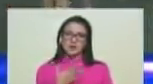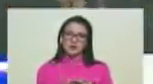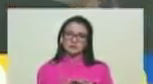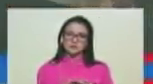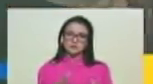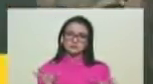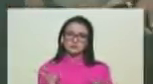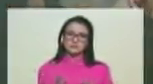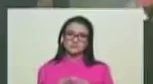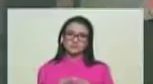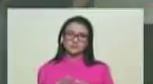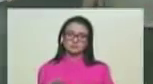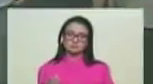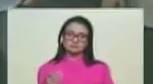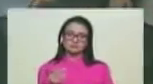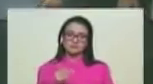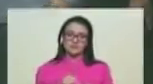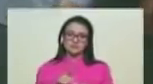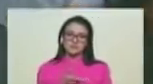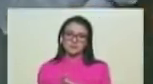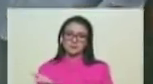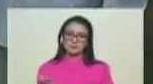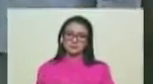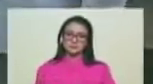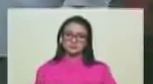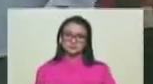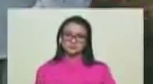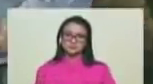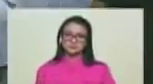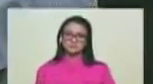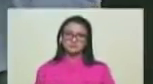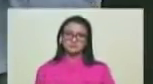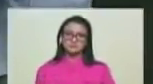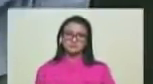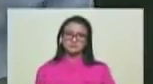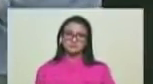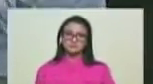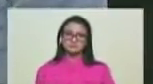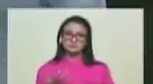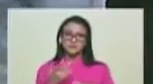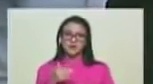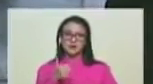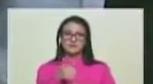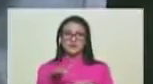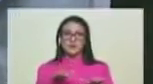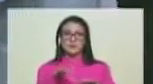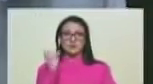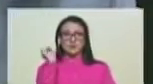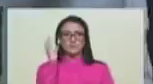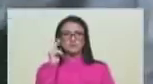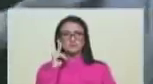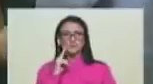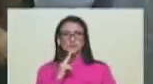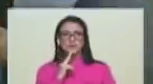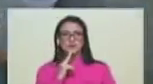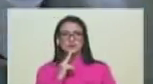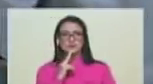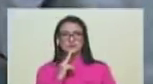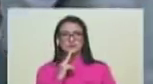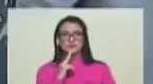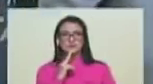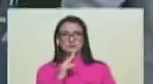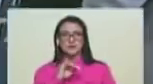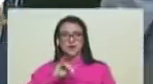los medios por su asistencia. Bien, apreciaban entonces las declaraciones del jefe de comando de campaña Simón Bolívar, Jorge Rodríguez,